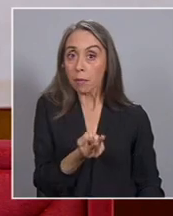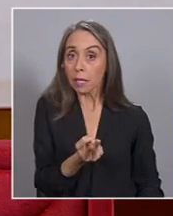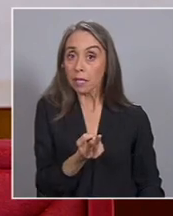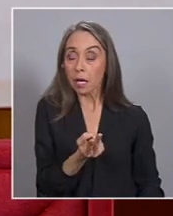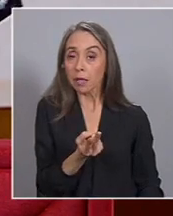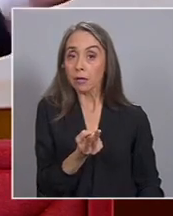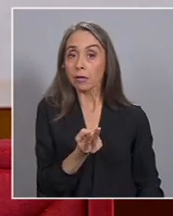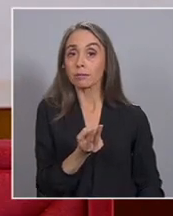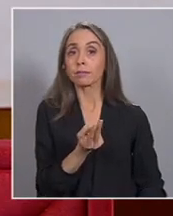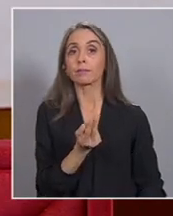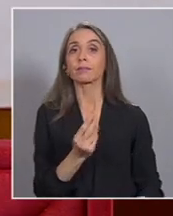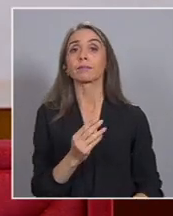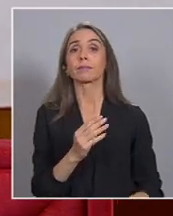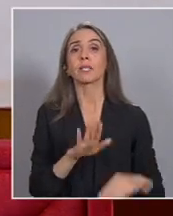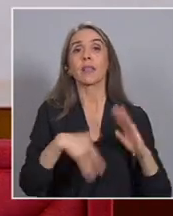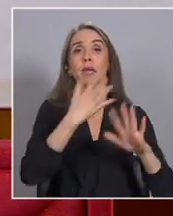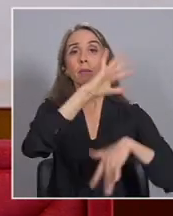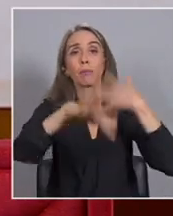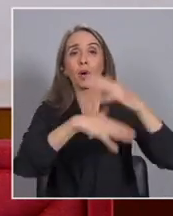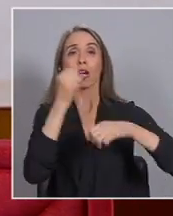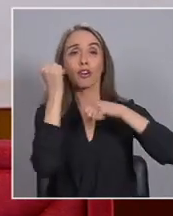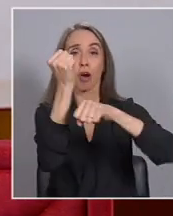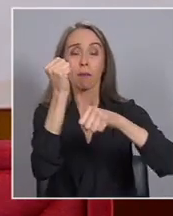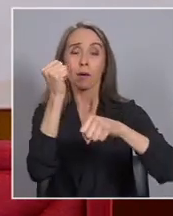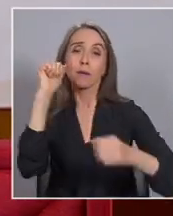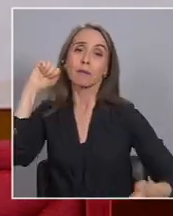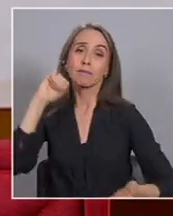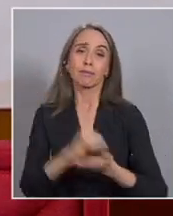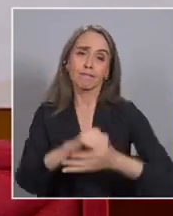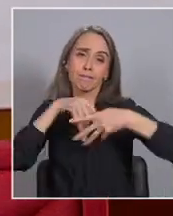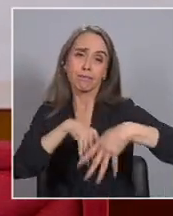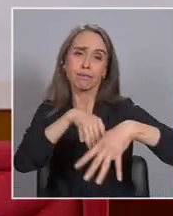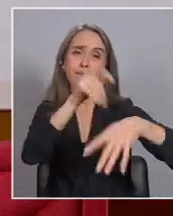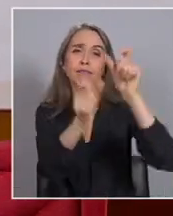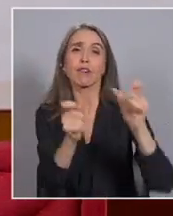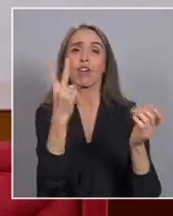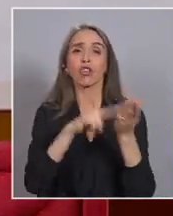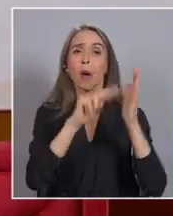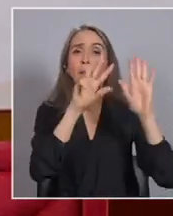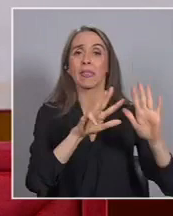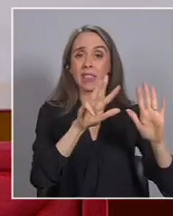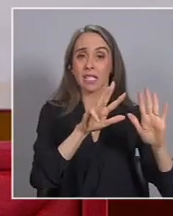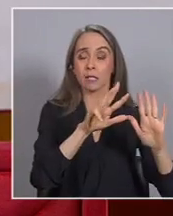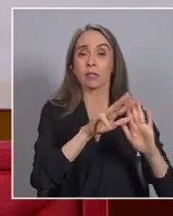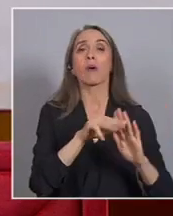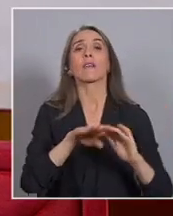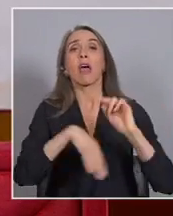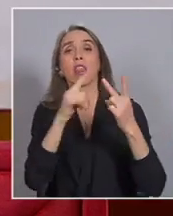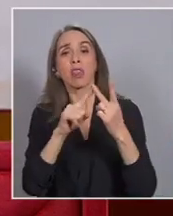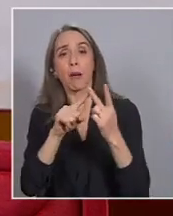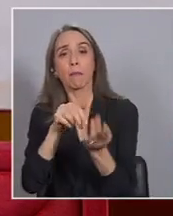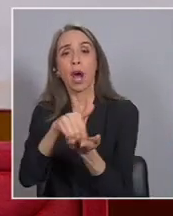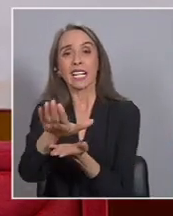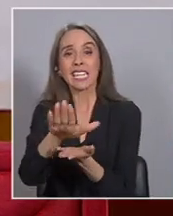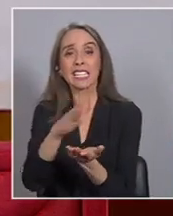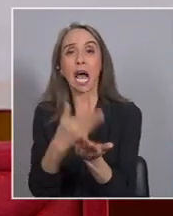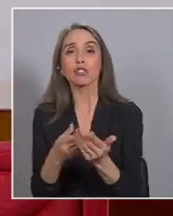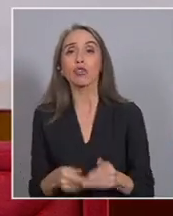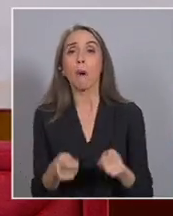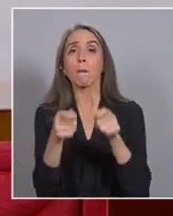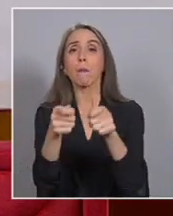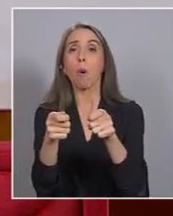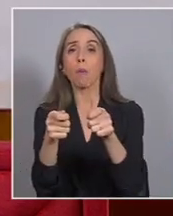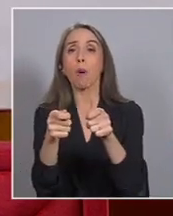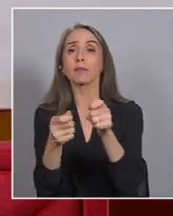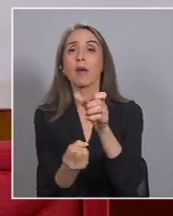Luego de las convulsiones y el estallido social del 2019 y el rechazo de la propuesta de la convención